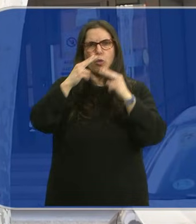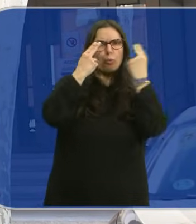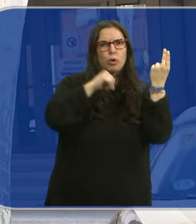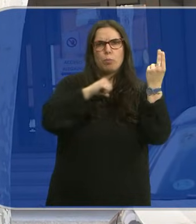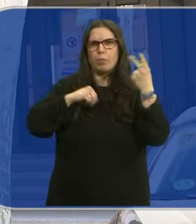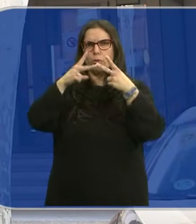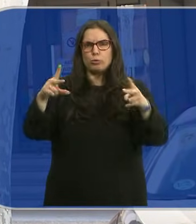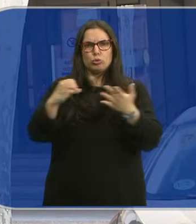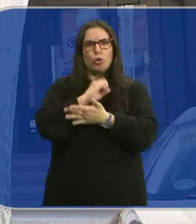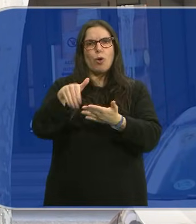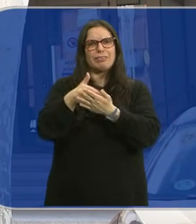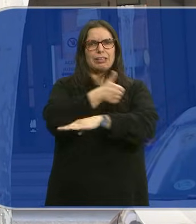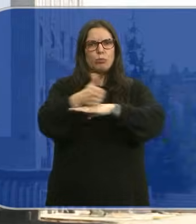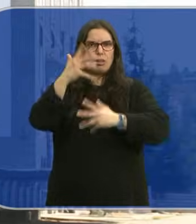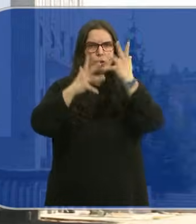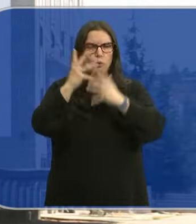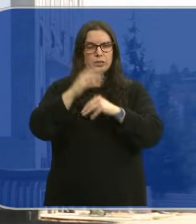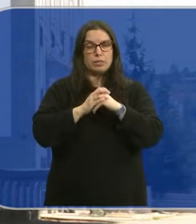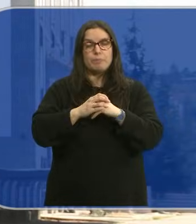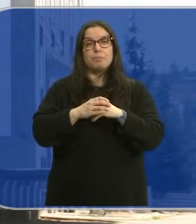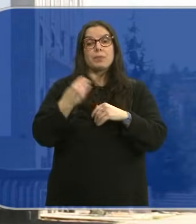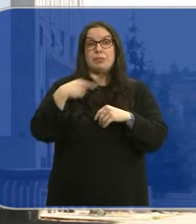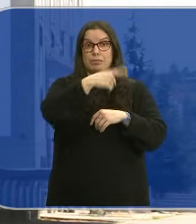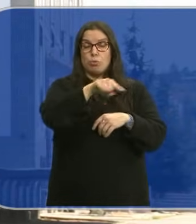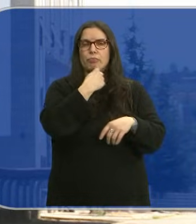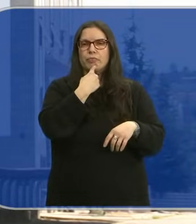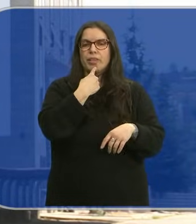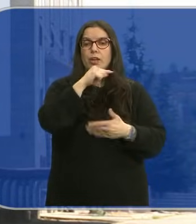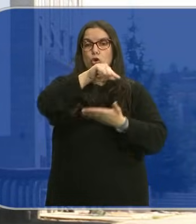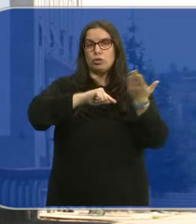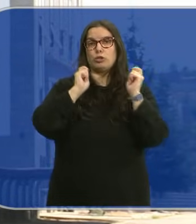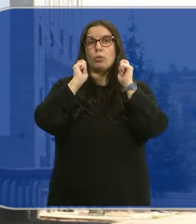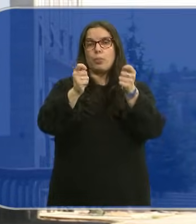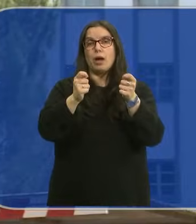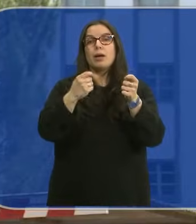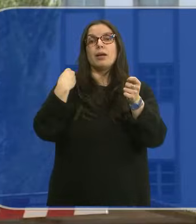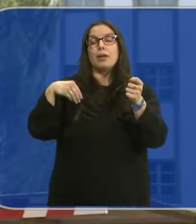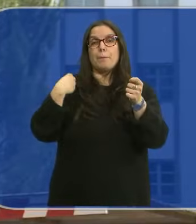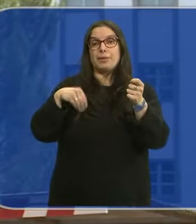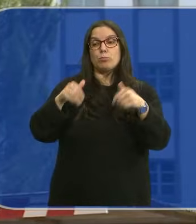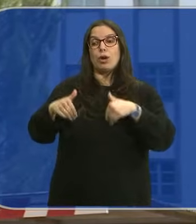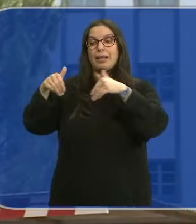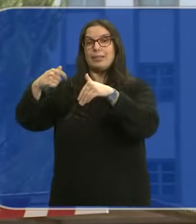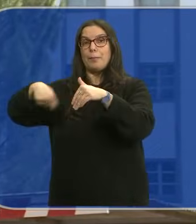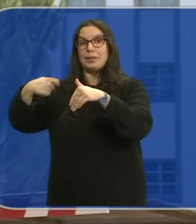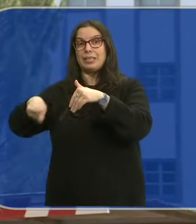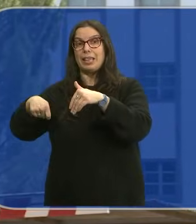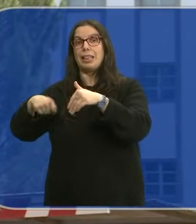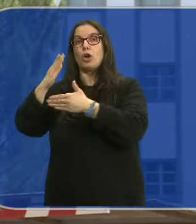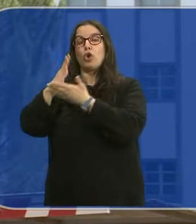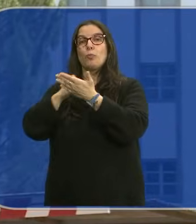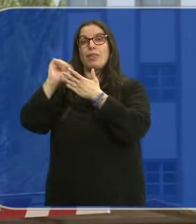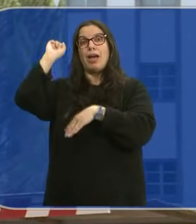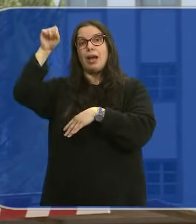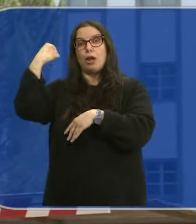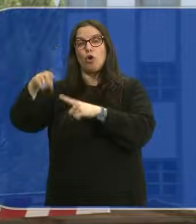y privados, incluido el Tribunal de Cuentas. Esas mismas fuentes indican que el contrato adjudicado a un cuñado de la candidata a la presidencia de la Comunidad de Aragón